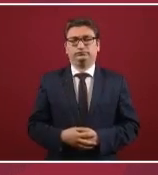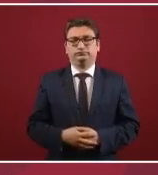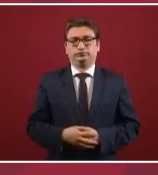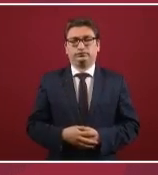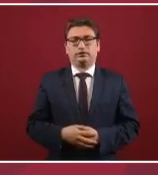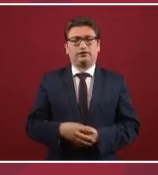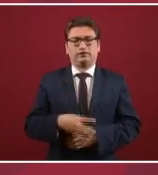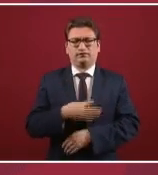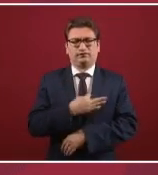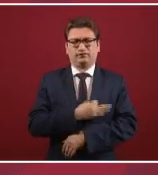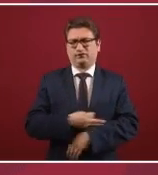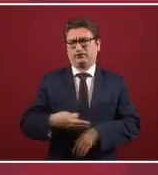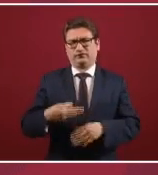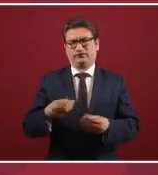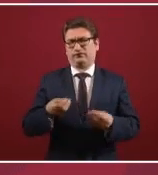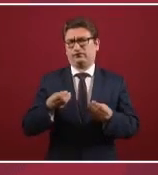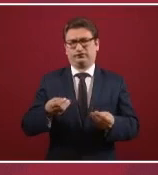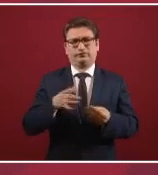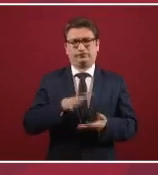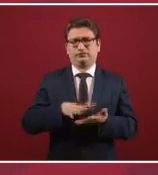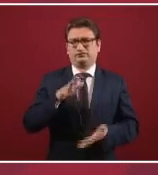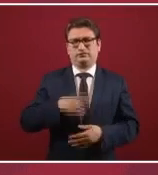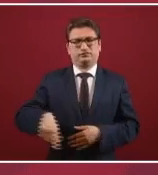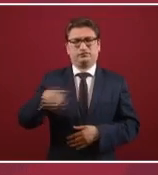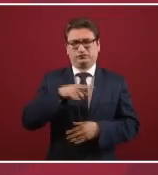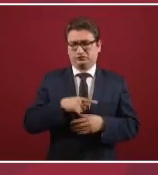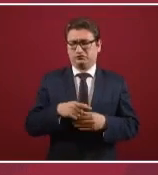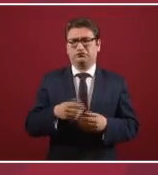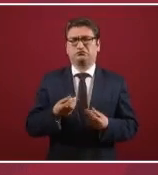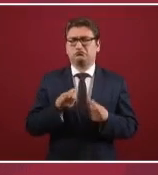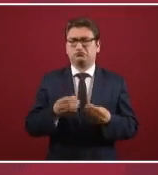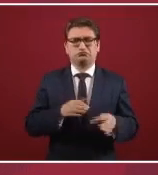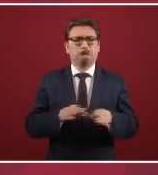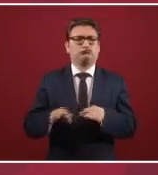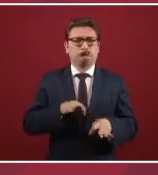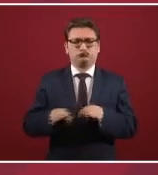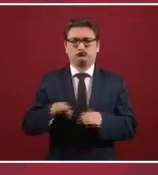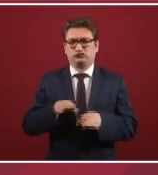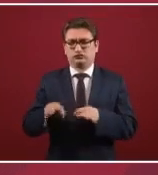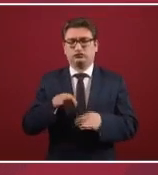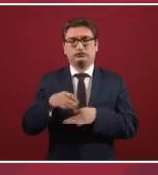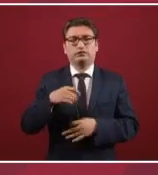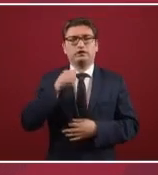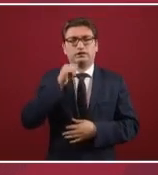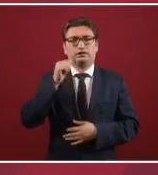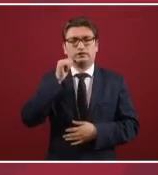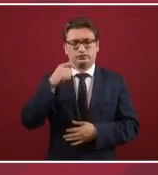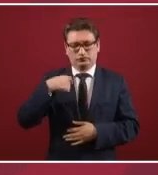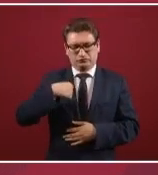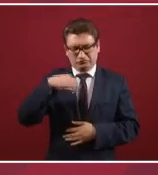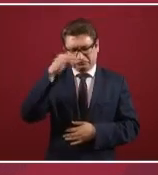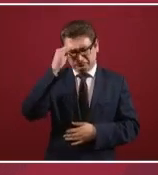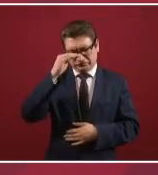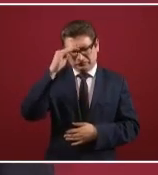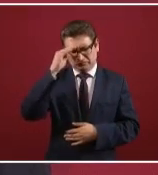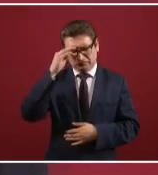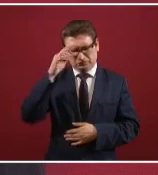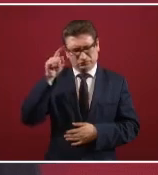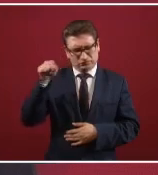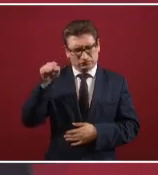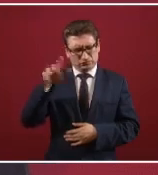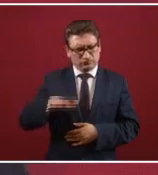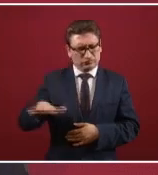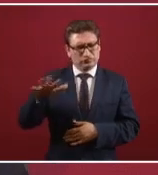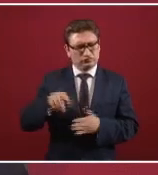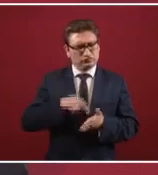familias completas son muy trabajadores ayer me niego pensando eso de